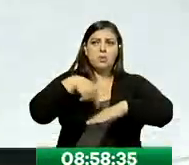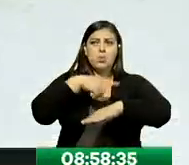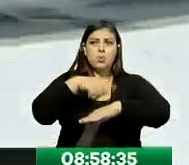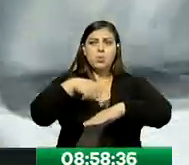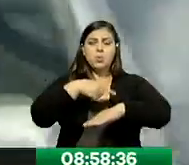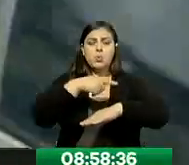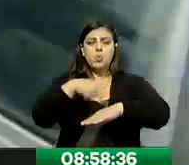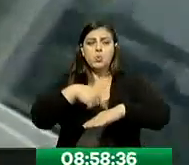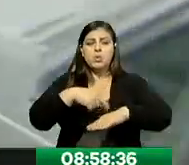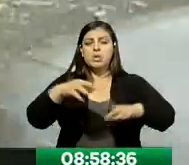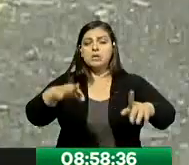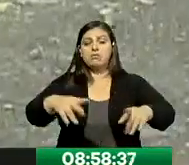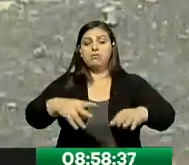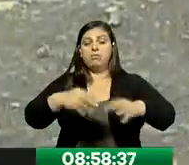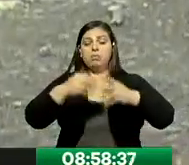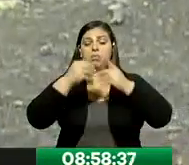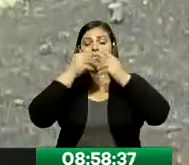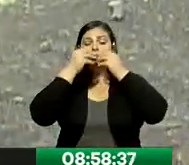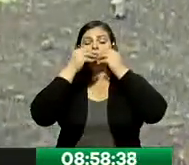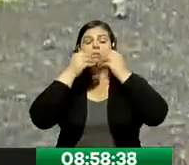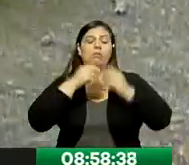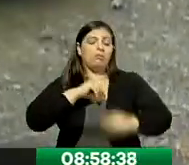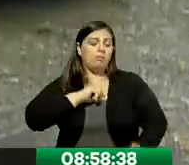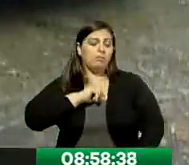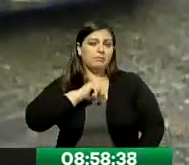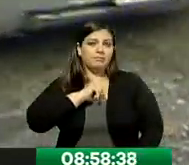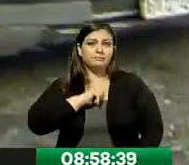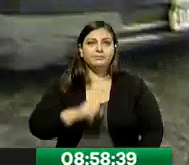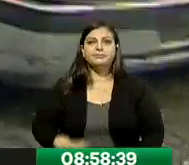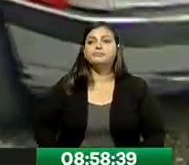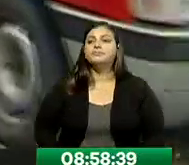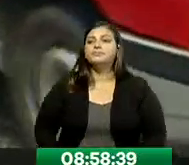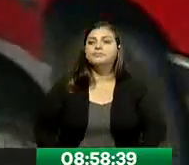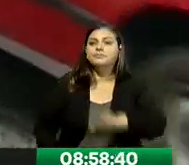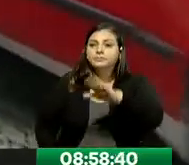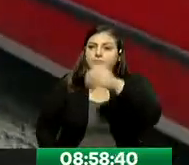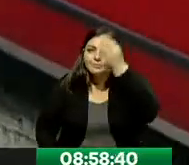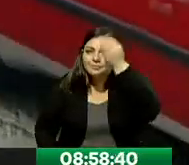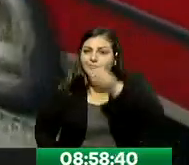polvo. Caballero, usted transita también con su vehículo, sí, y a veces... Muy buenos